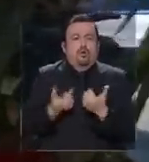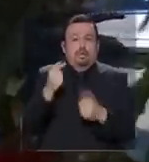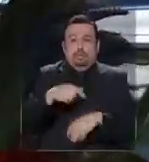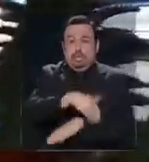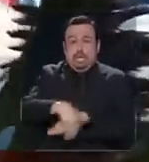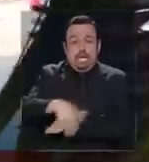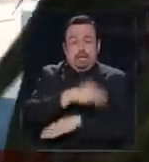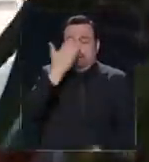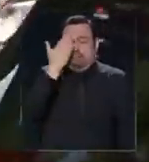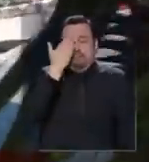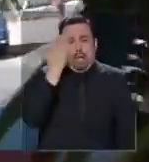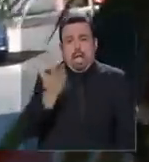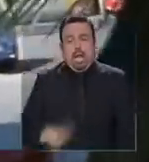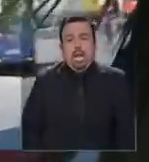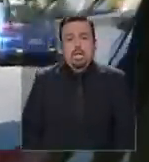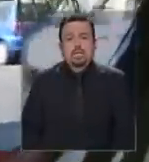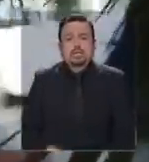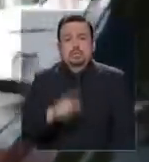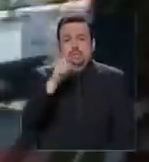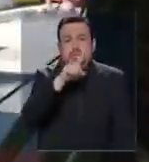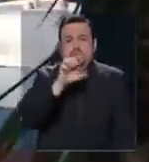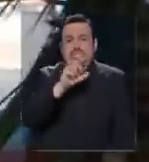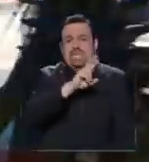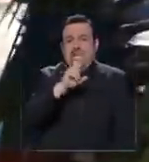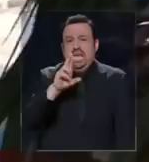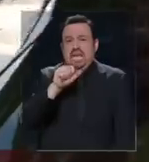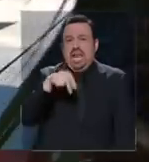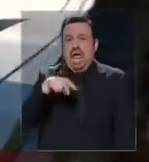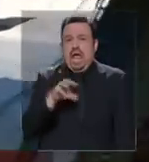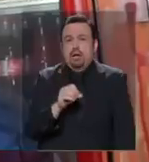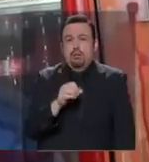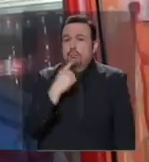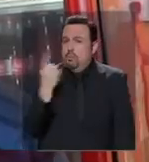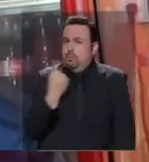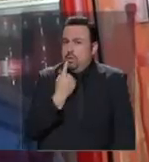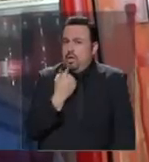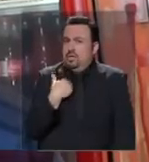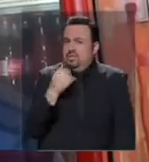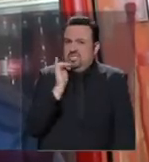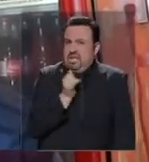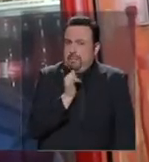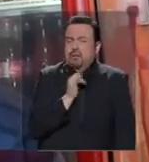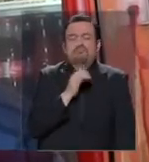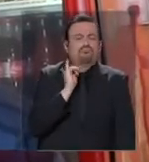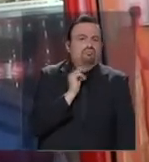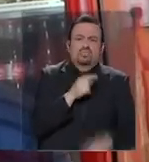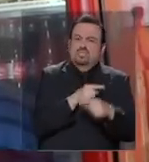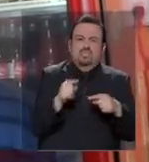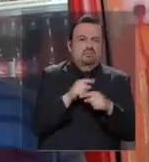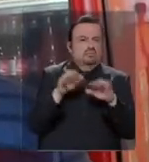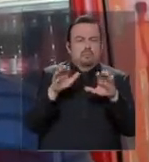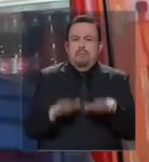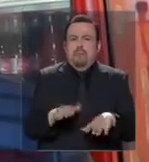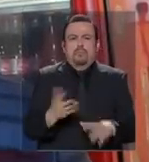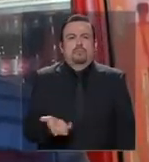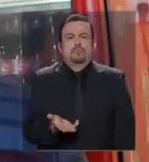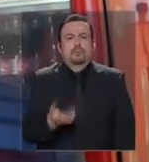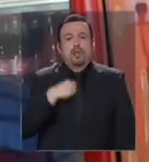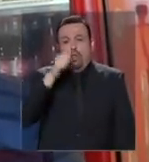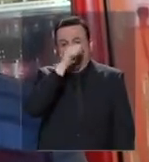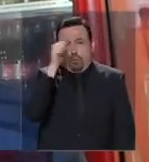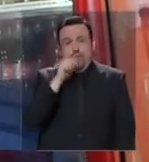mala. ¿Pero antes siempre ha sido así o ahora último? Siempre es así. En la semana carabineros pasan, pero si habría domingo